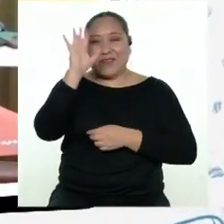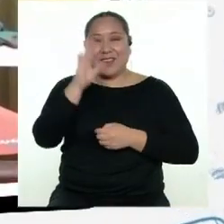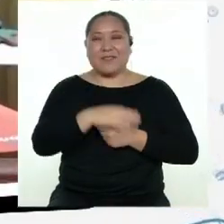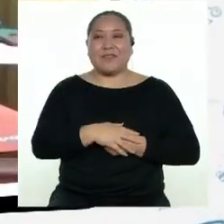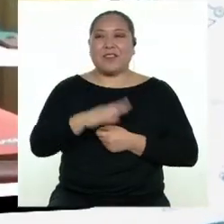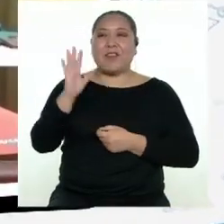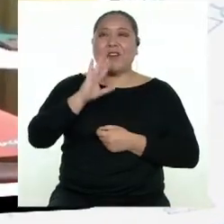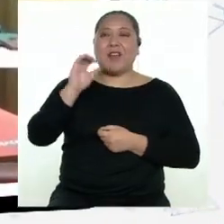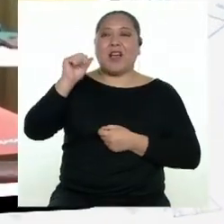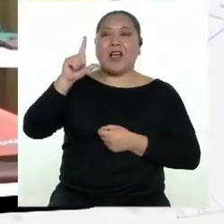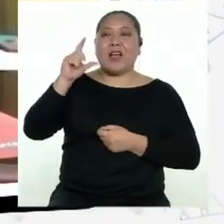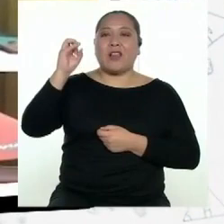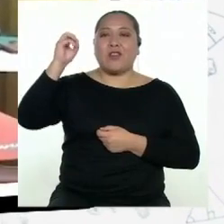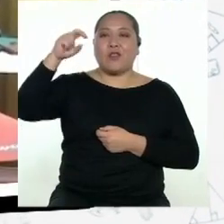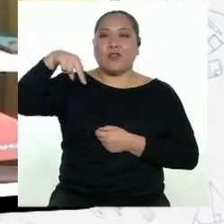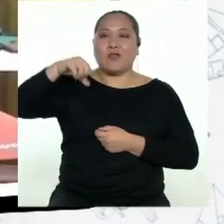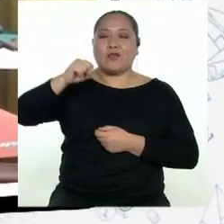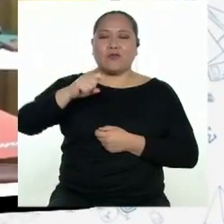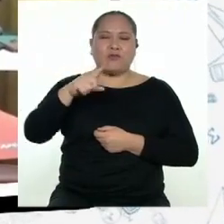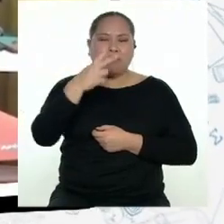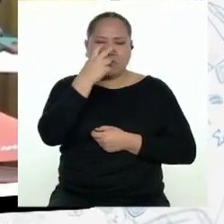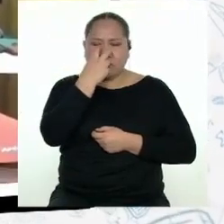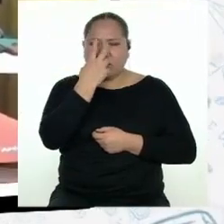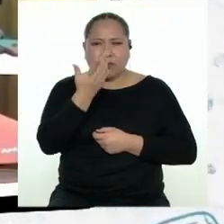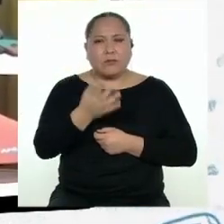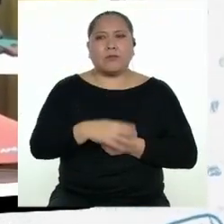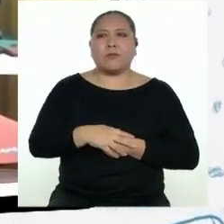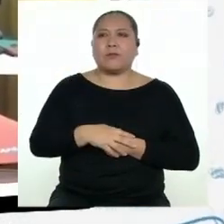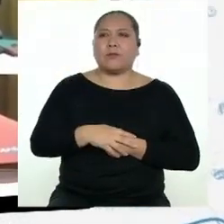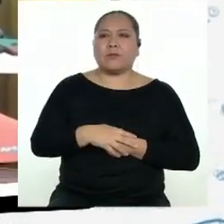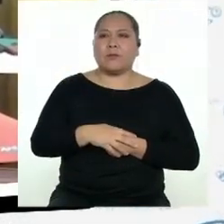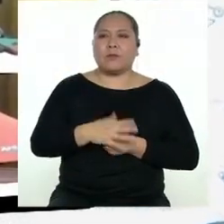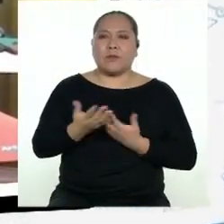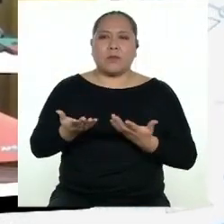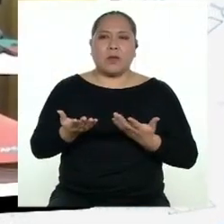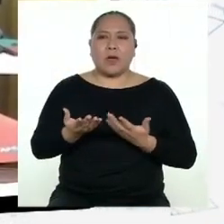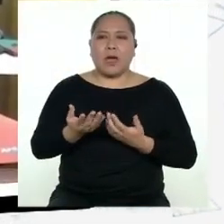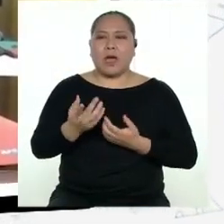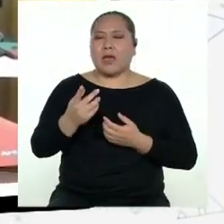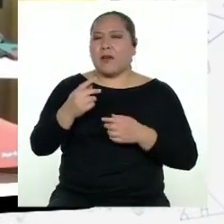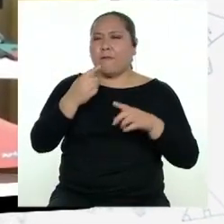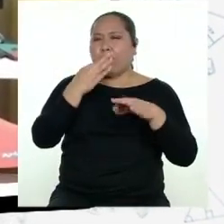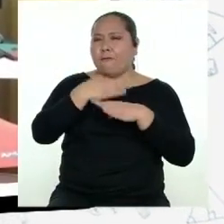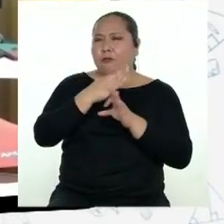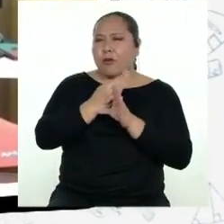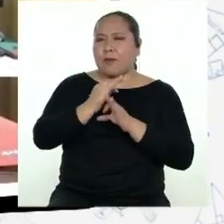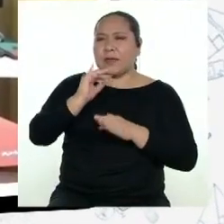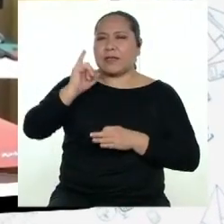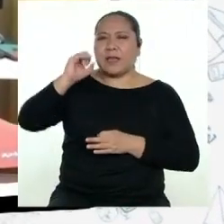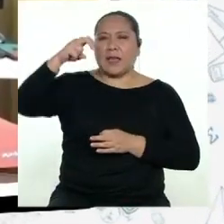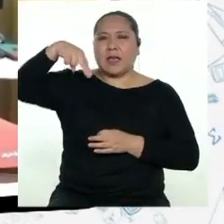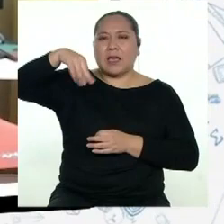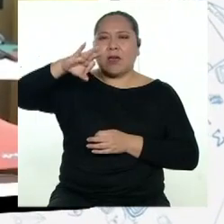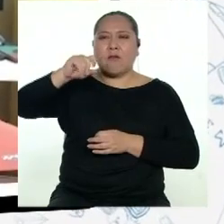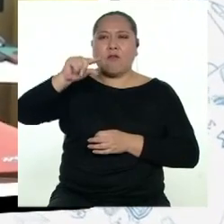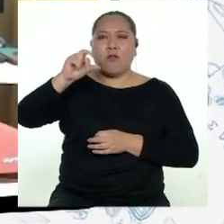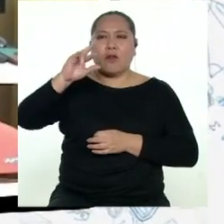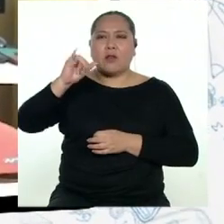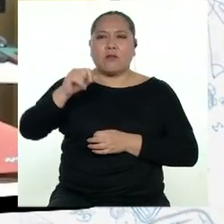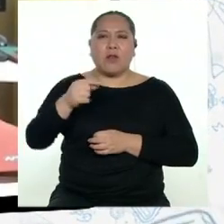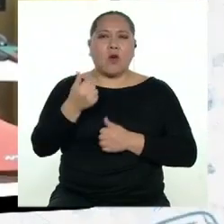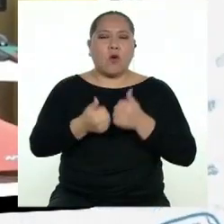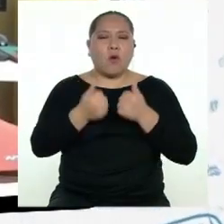Hola, soy Alonso. Tengo una curiosidad. ¿Es este tipo de infografía? ¿Qué tipo de infografía se